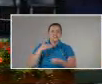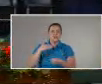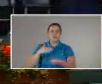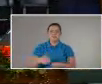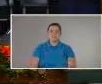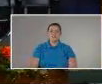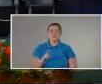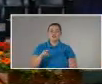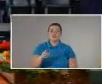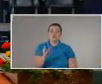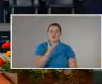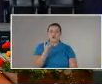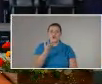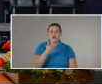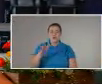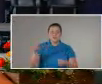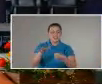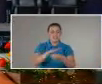va a rebosar.